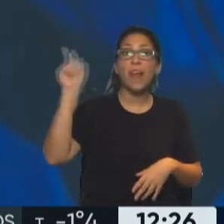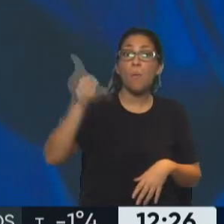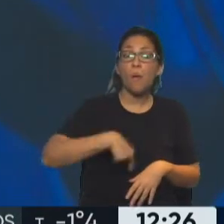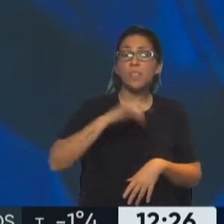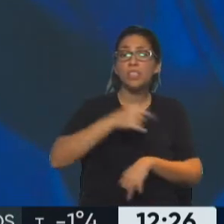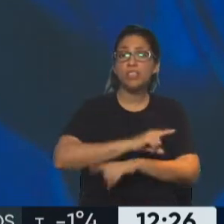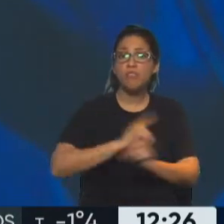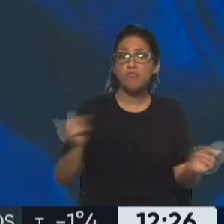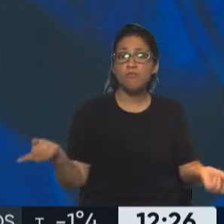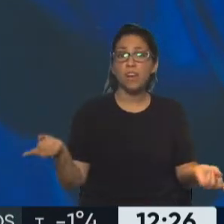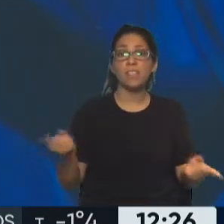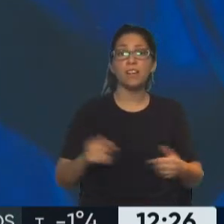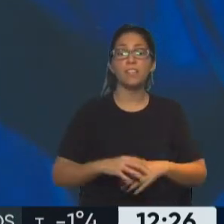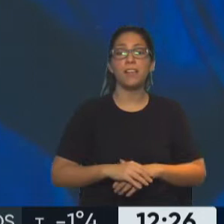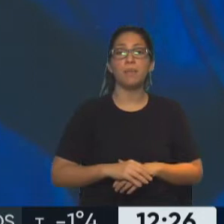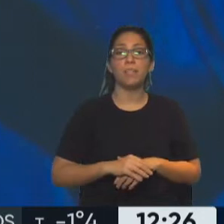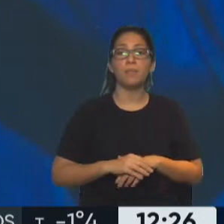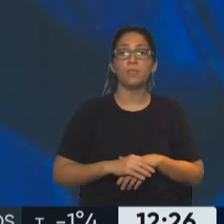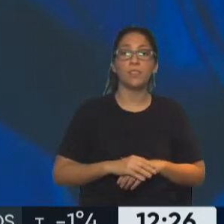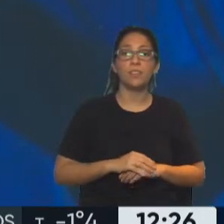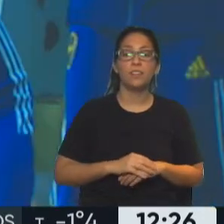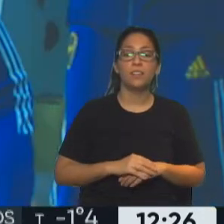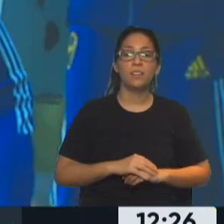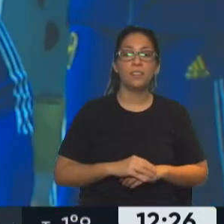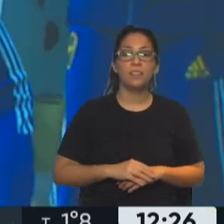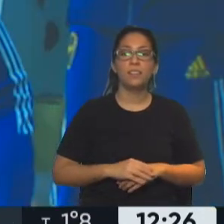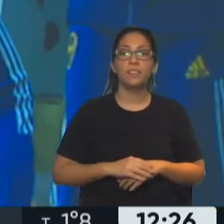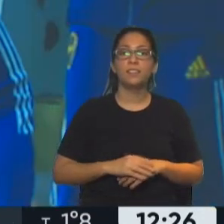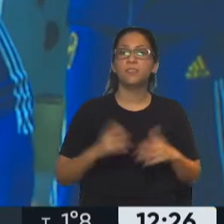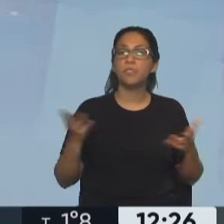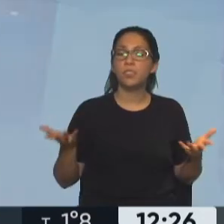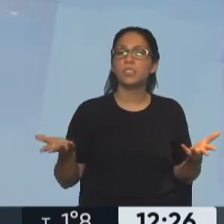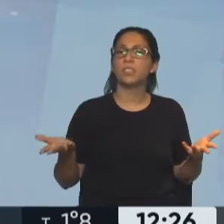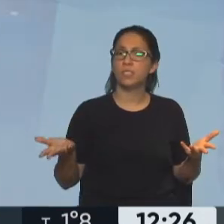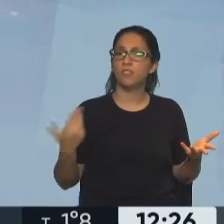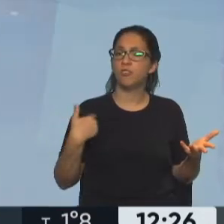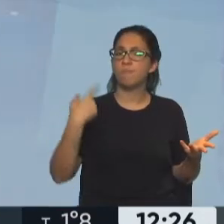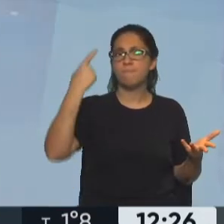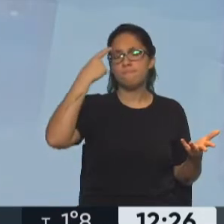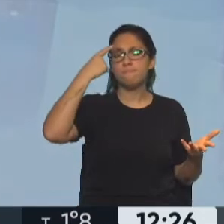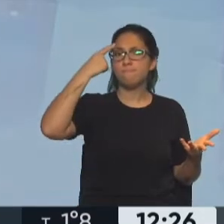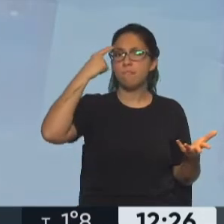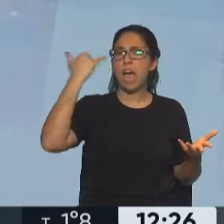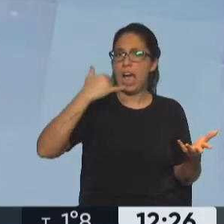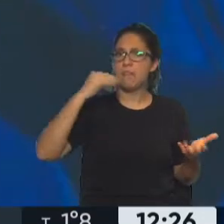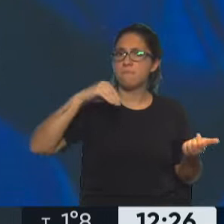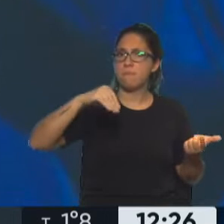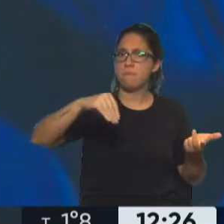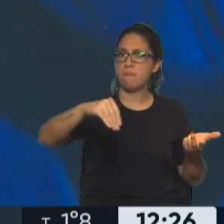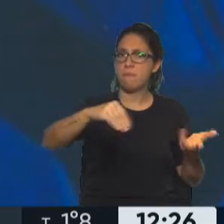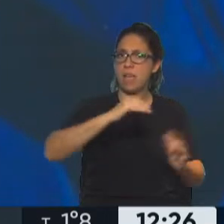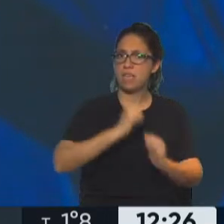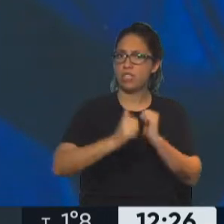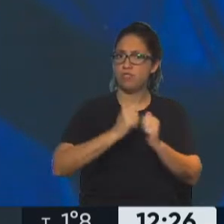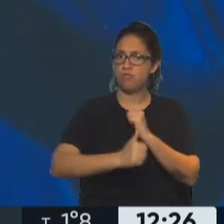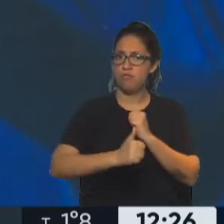una situación que no tiene retorno y que él mantiene eso. Por eso yo digo que hay varios capítulos más en un Boca controvertido,